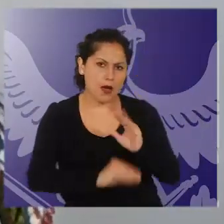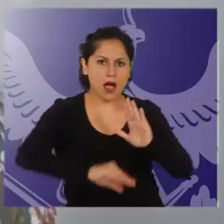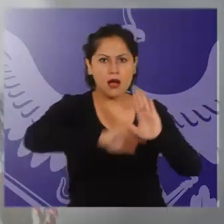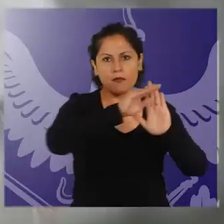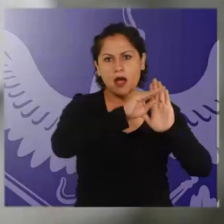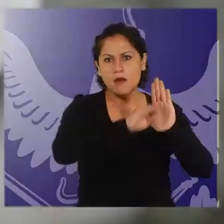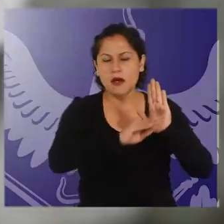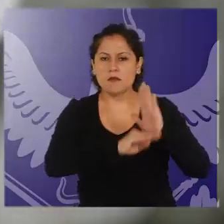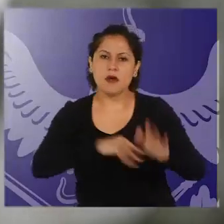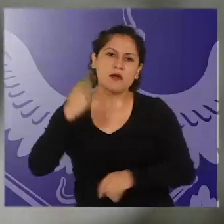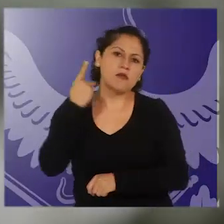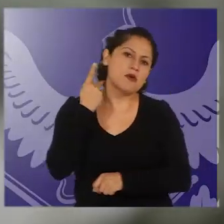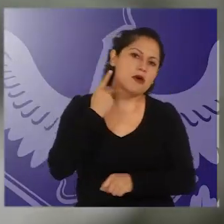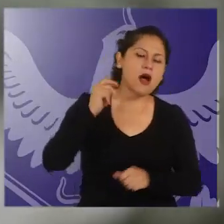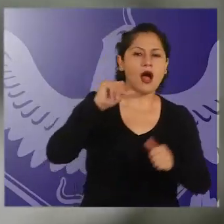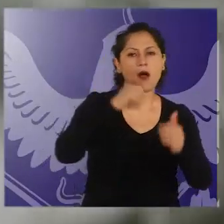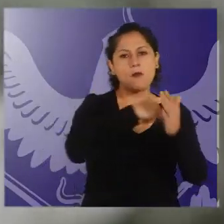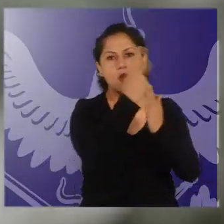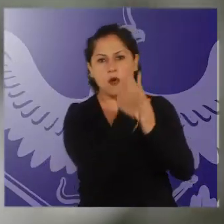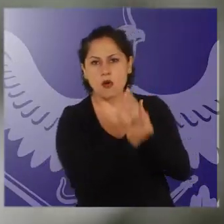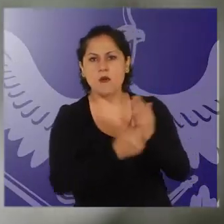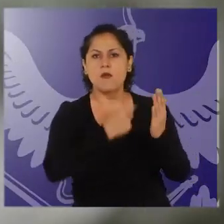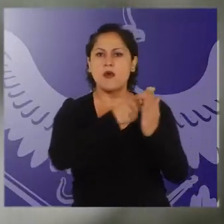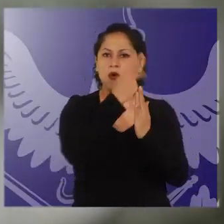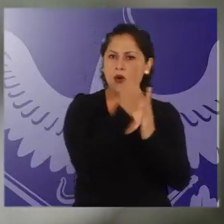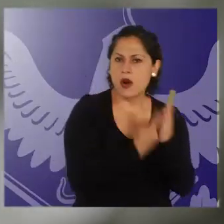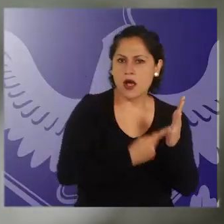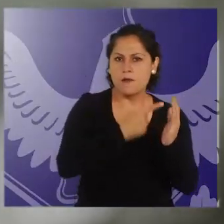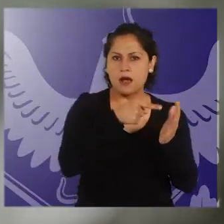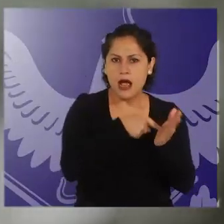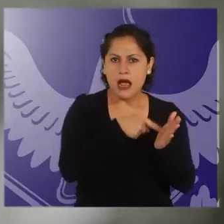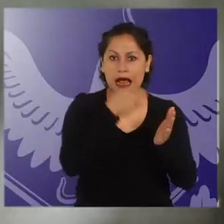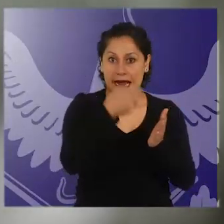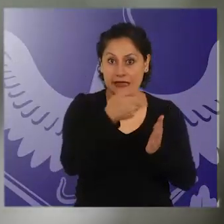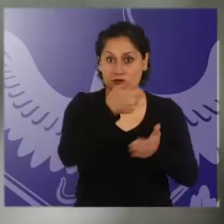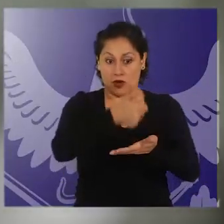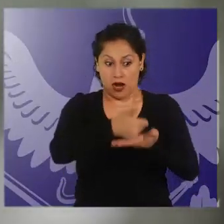estrategias, planes, programas, acciones afirmativas que puedan impactar